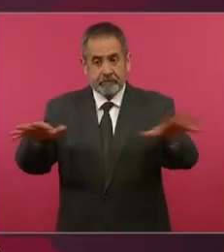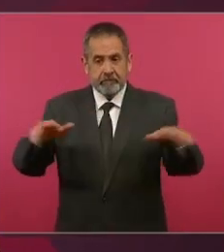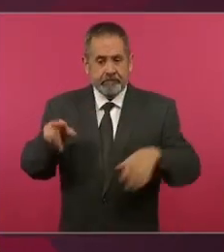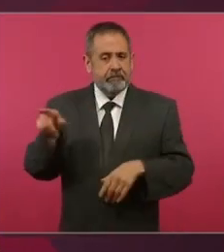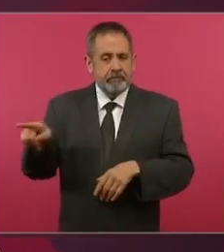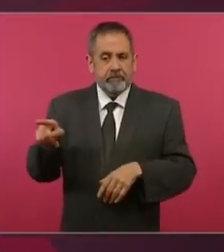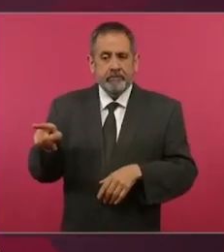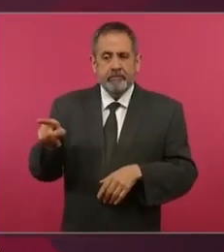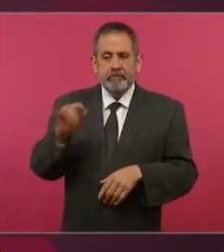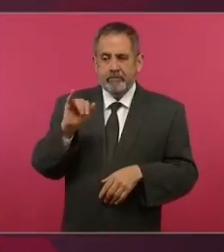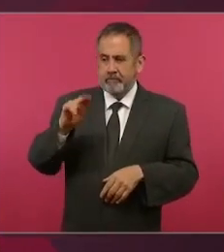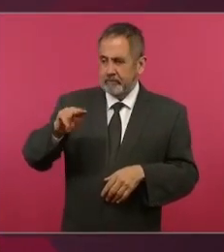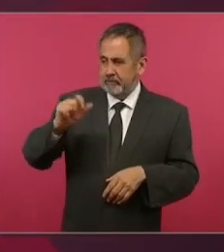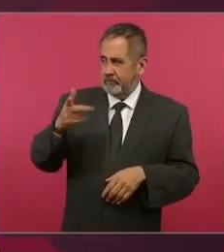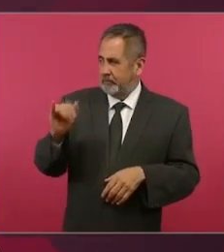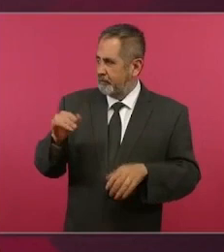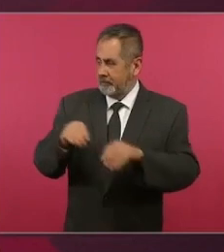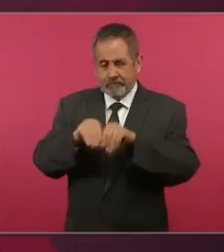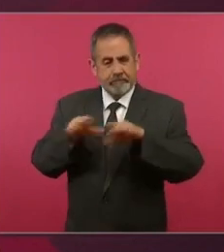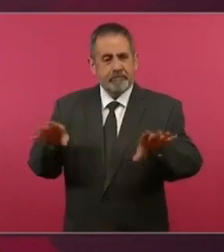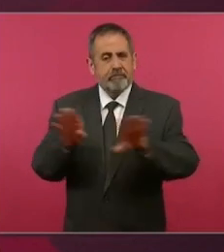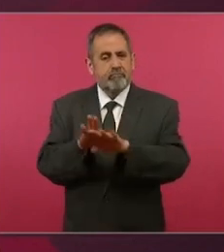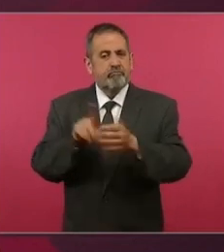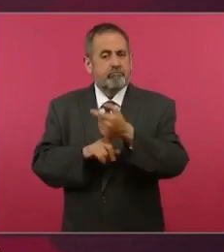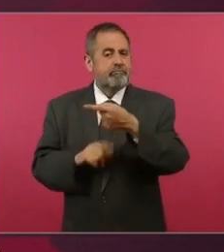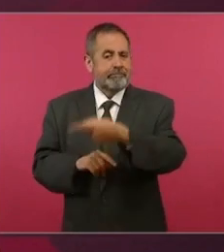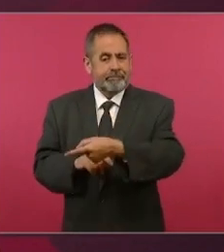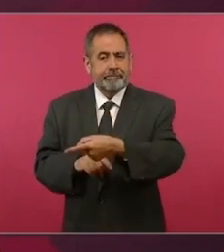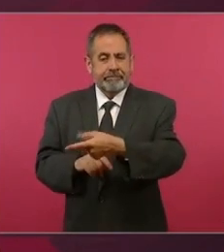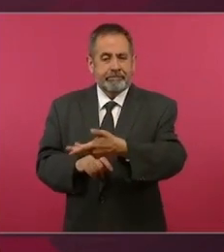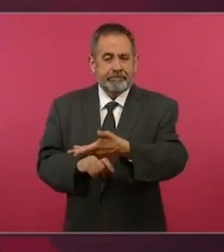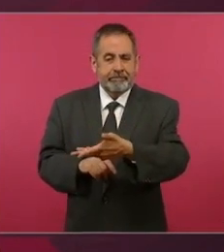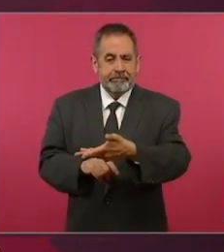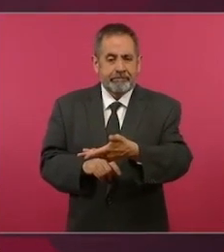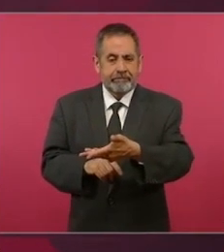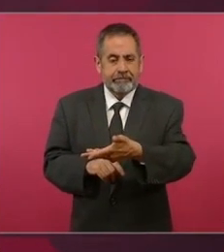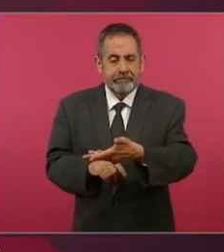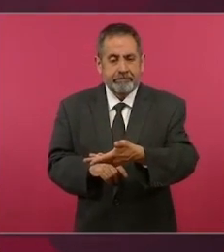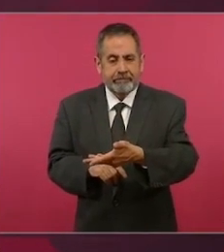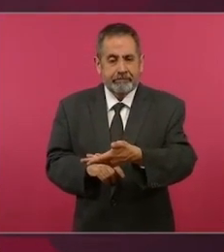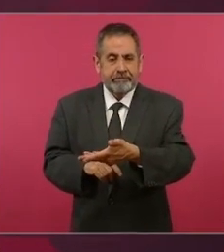la información del INEGI,